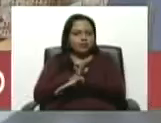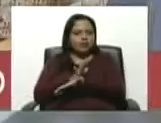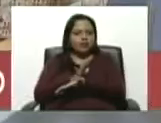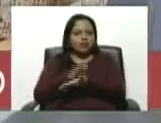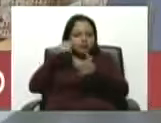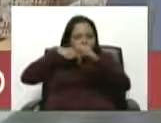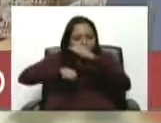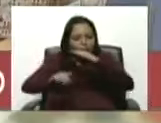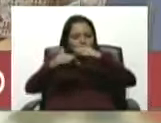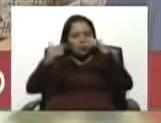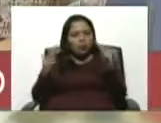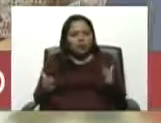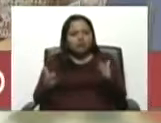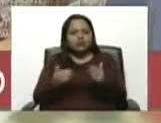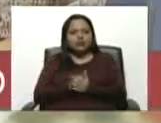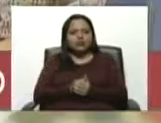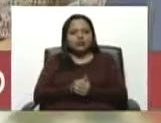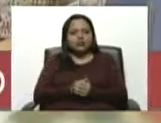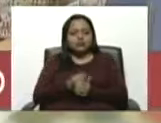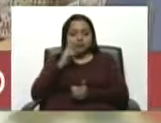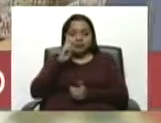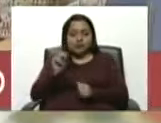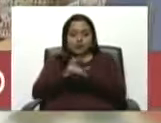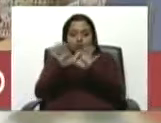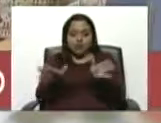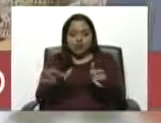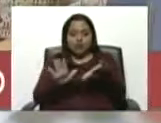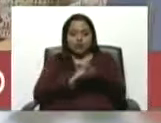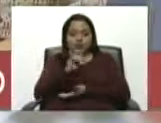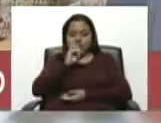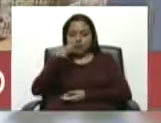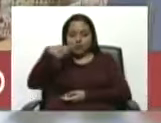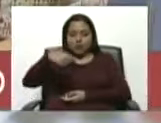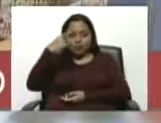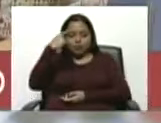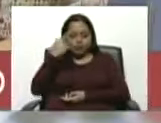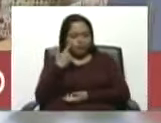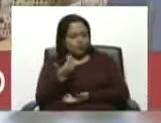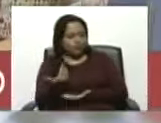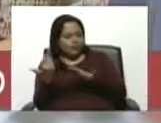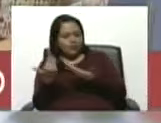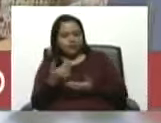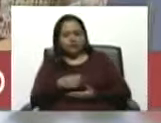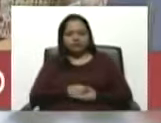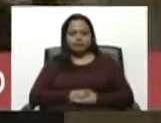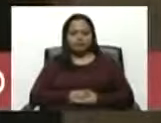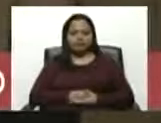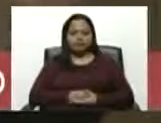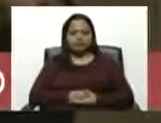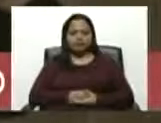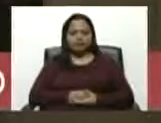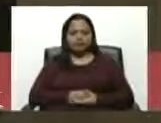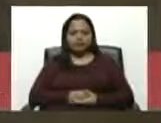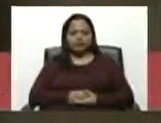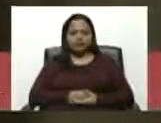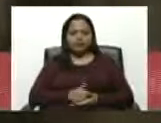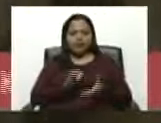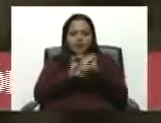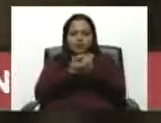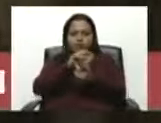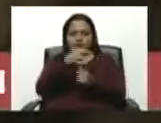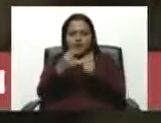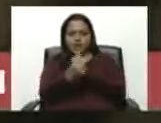puente y donde se puede apreciar con mayor precisión lo que se denunció hoy. Vamos a ver a Jordana. Adelante. Boris, amigos de